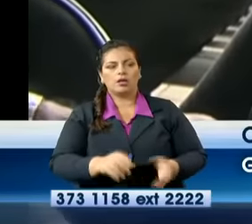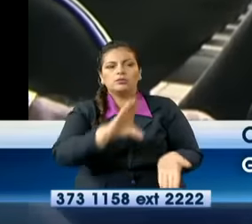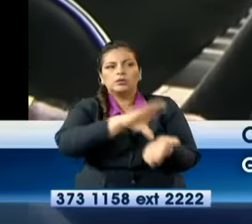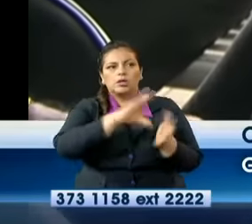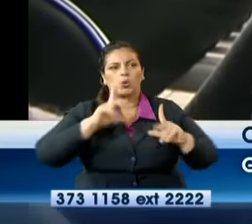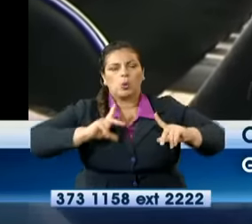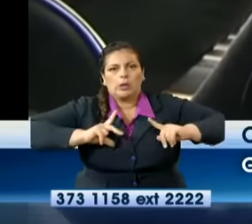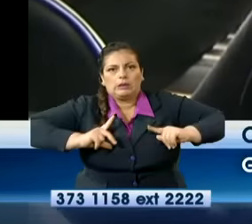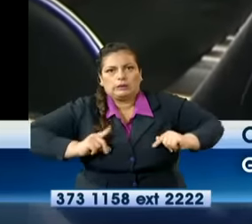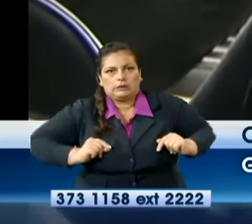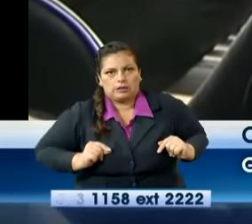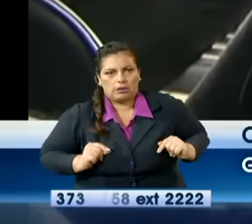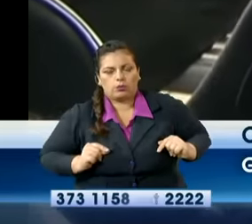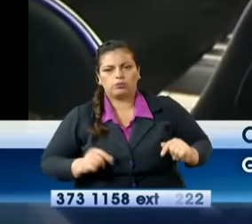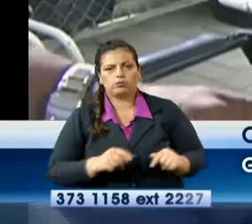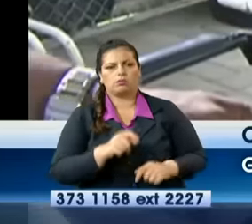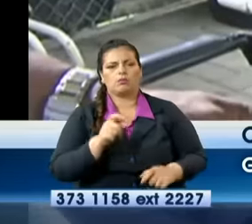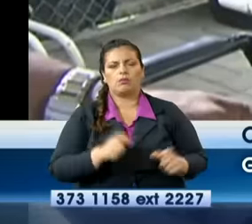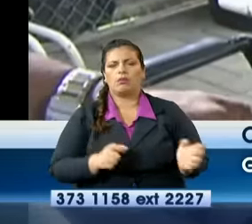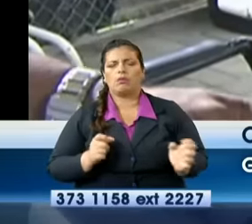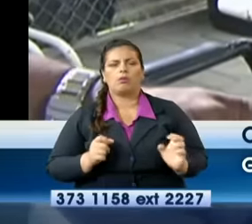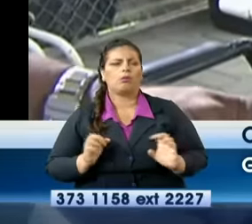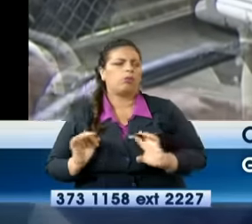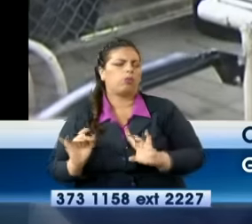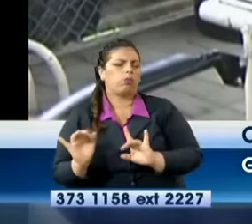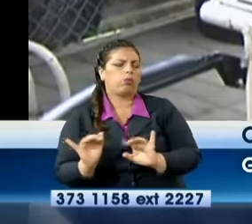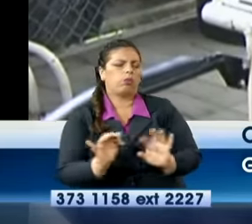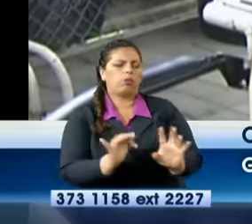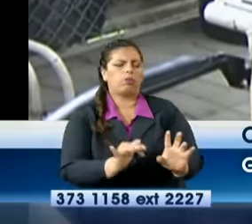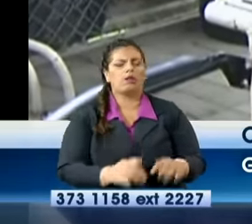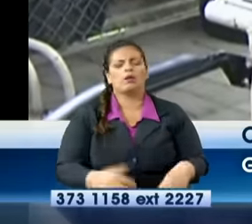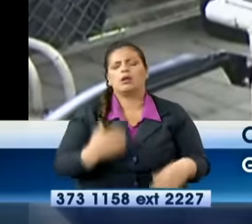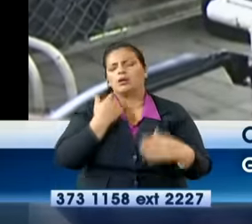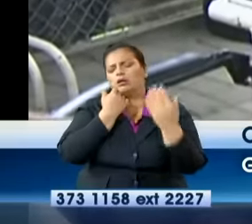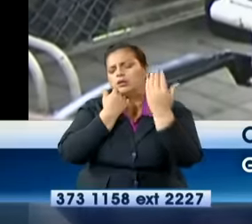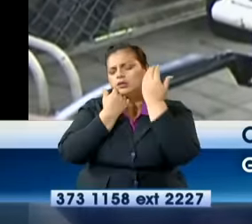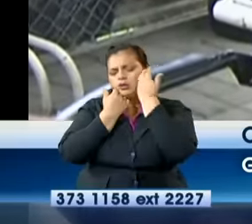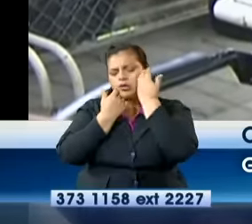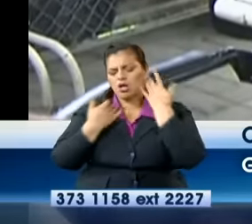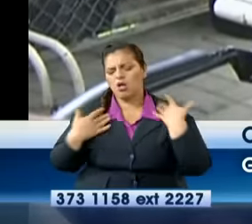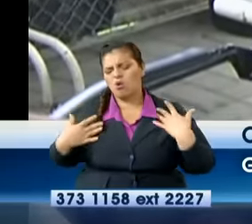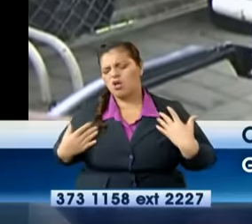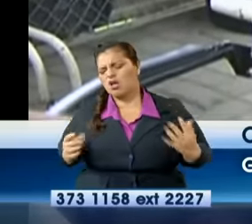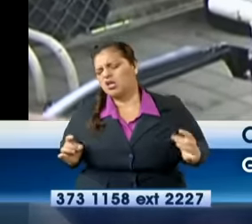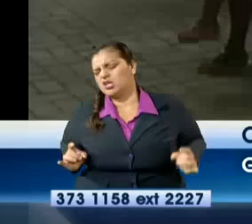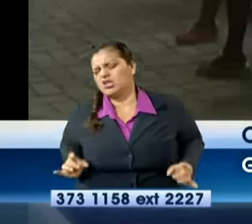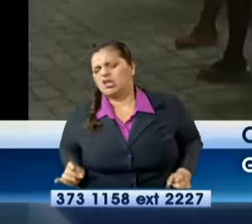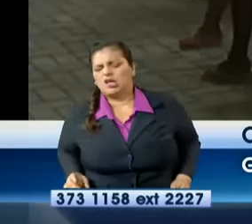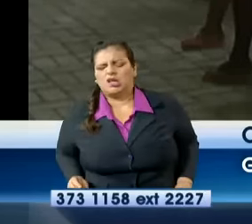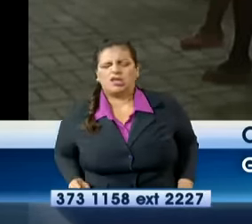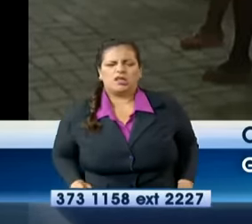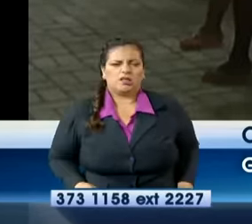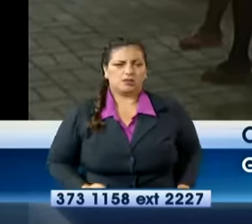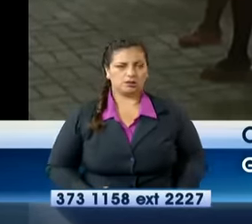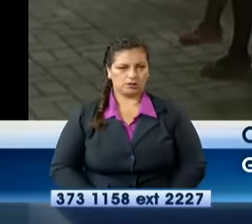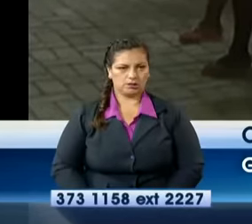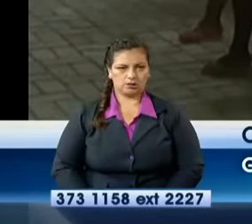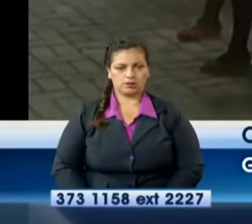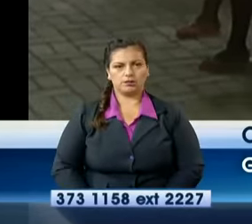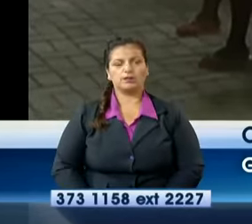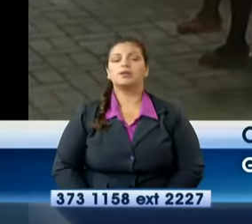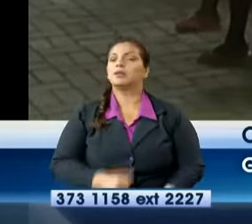me duele la cabeza y tengo fiebre. Malestar al cuerpo. Como hoy día tenía bastante fiebre en la mañana, vine acá. La sugerencia que siempre